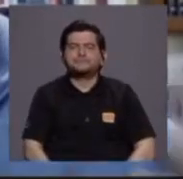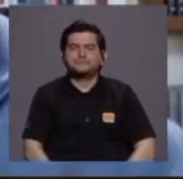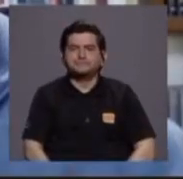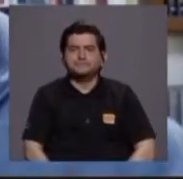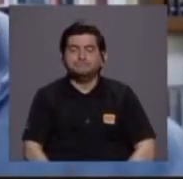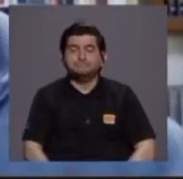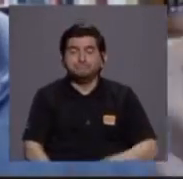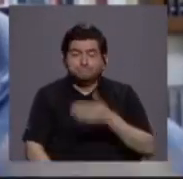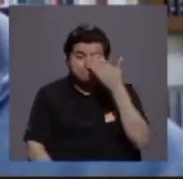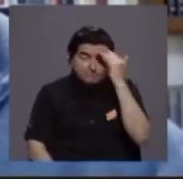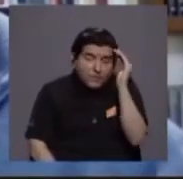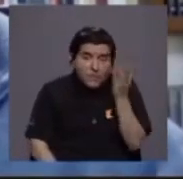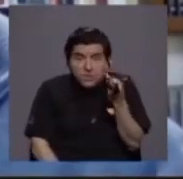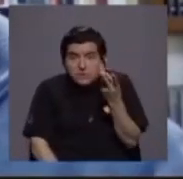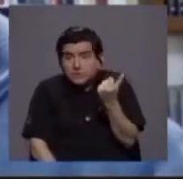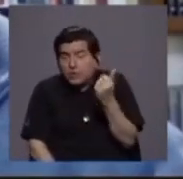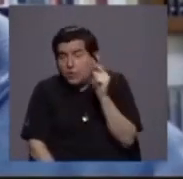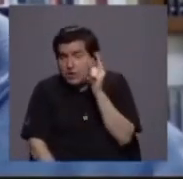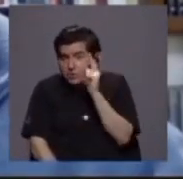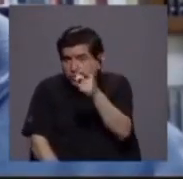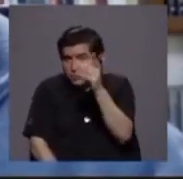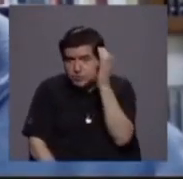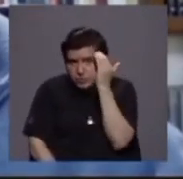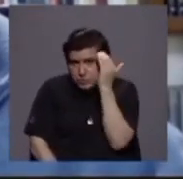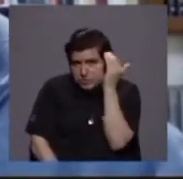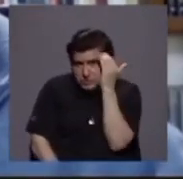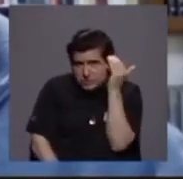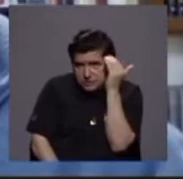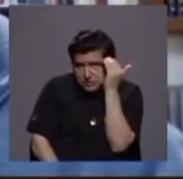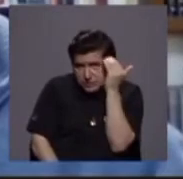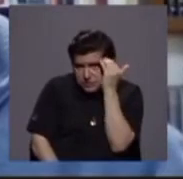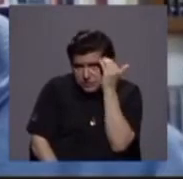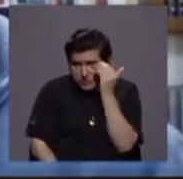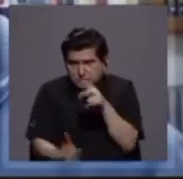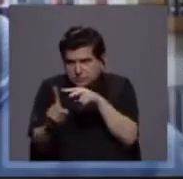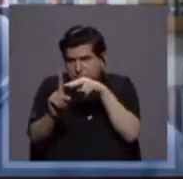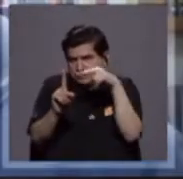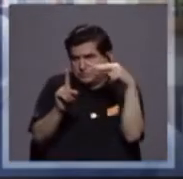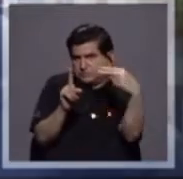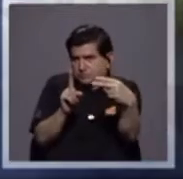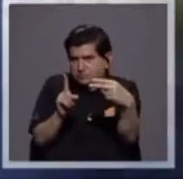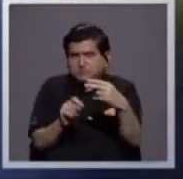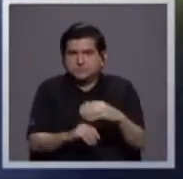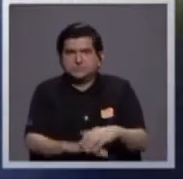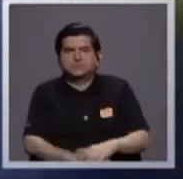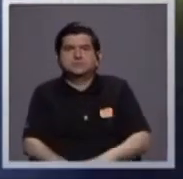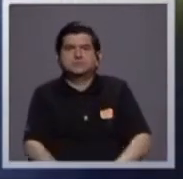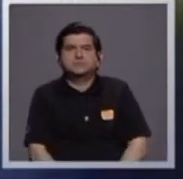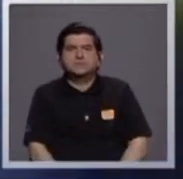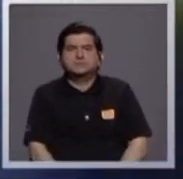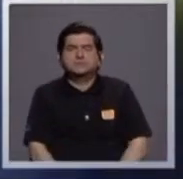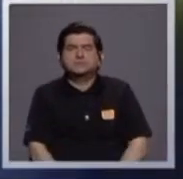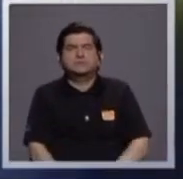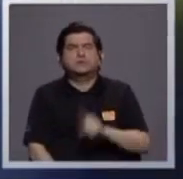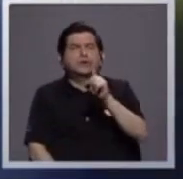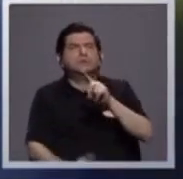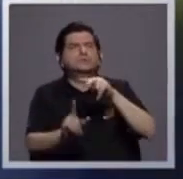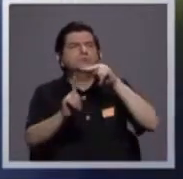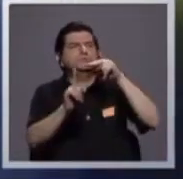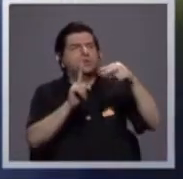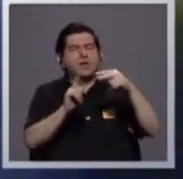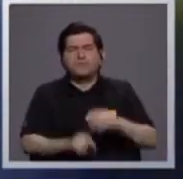No sé qué tanto estás tú consciente de esta visión. Es un